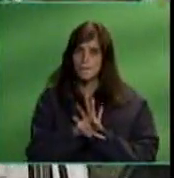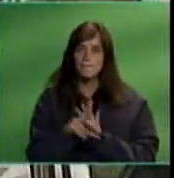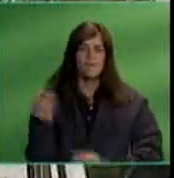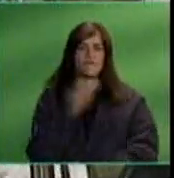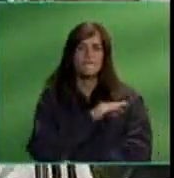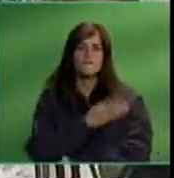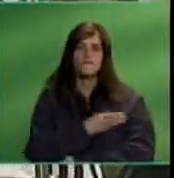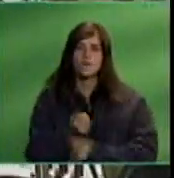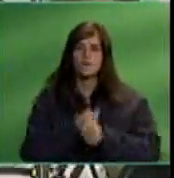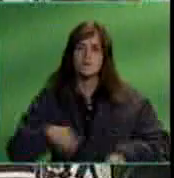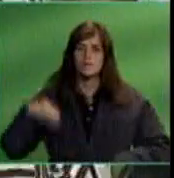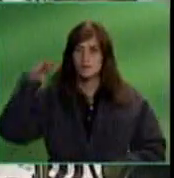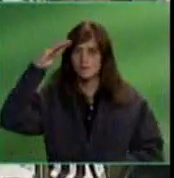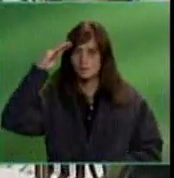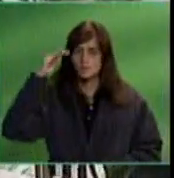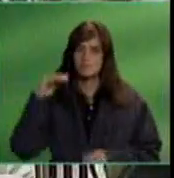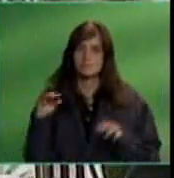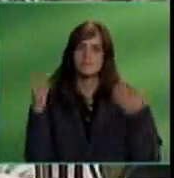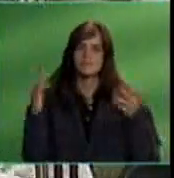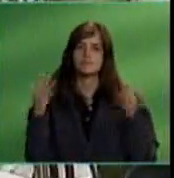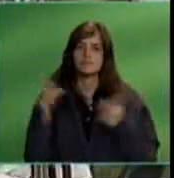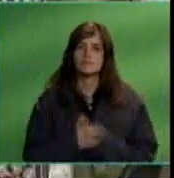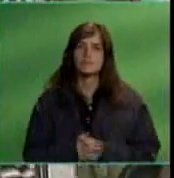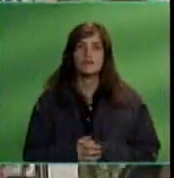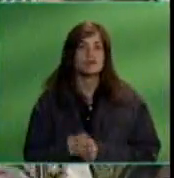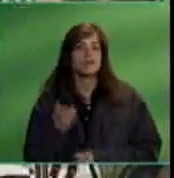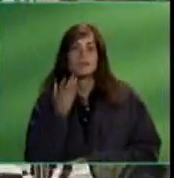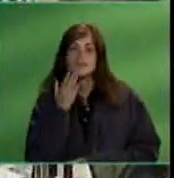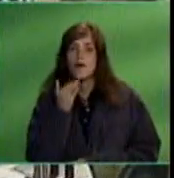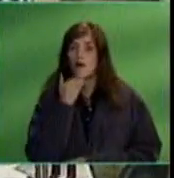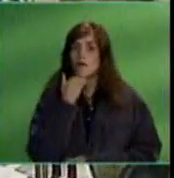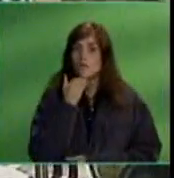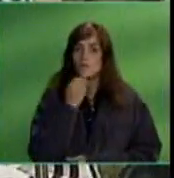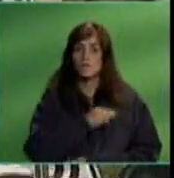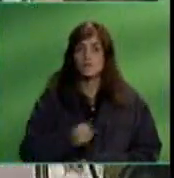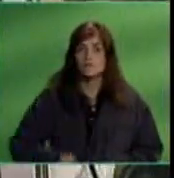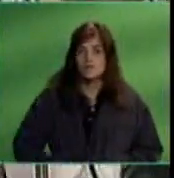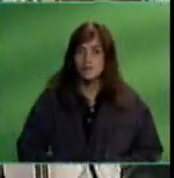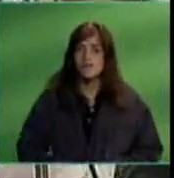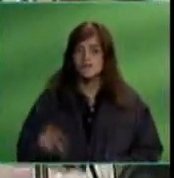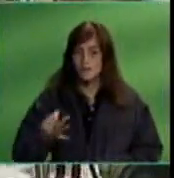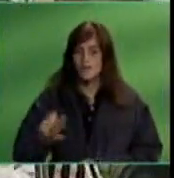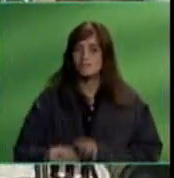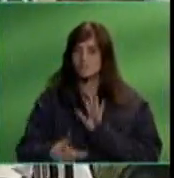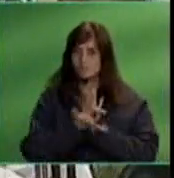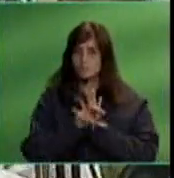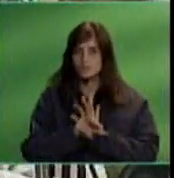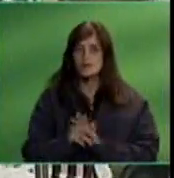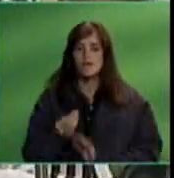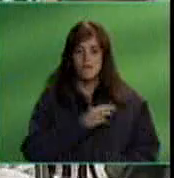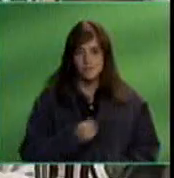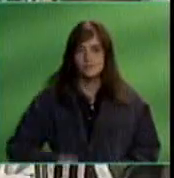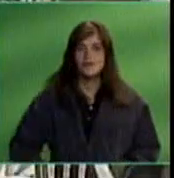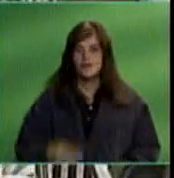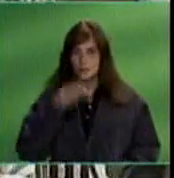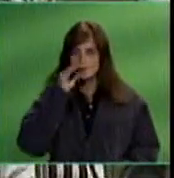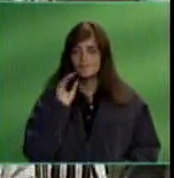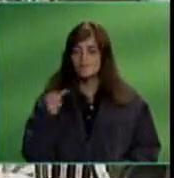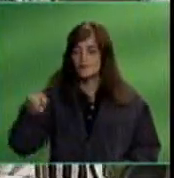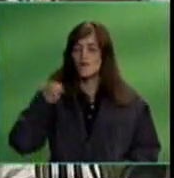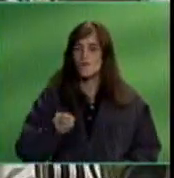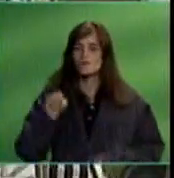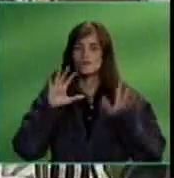fuerzas armadas Así que si algún presidente es legítimo es este presidente que fue electo con el